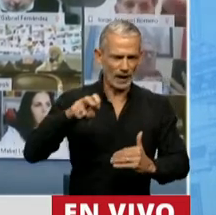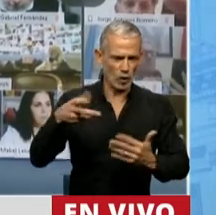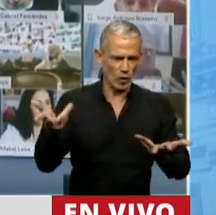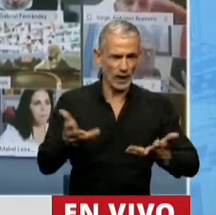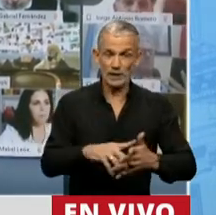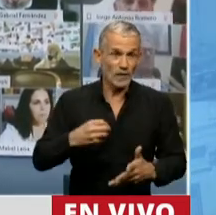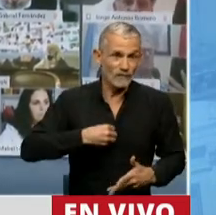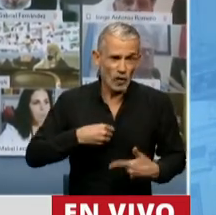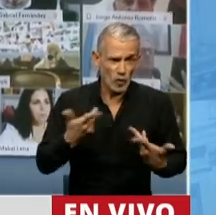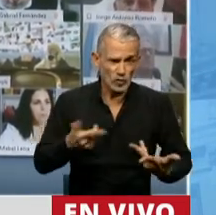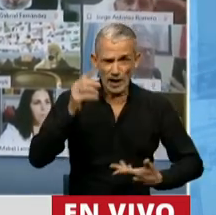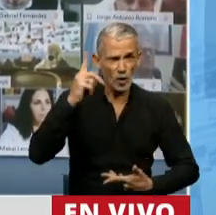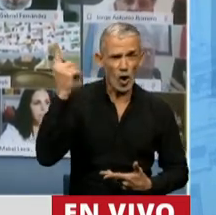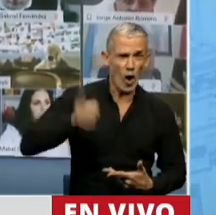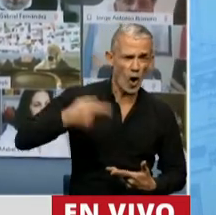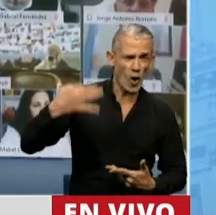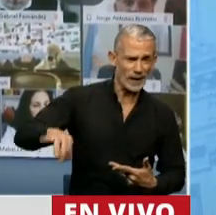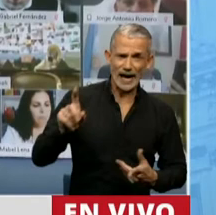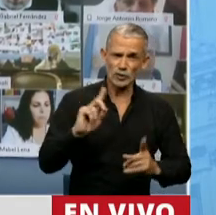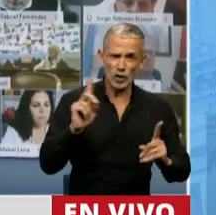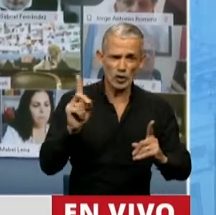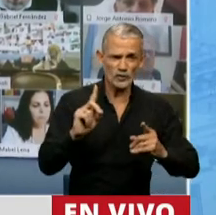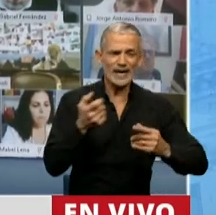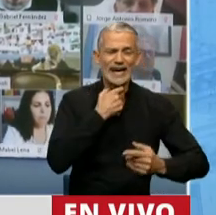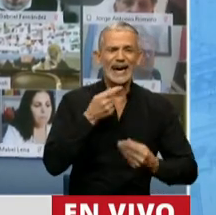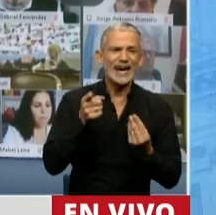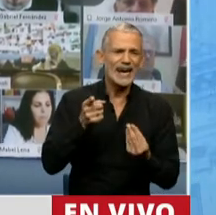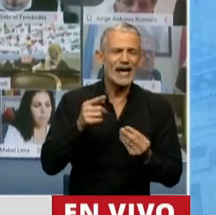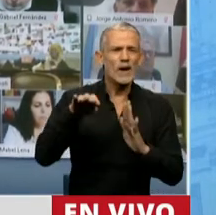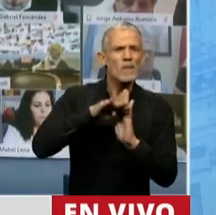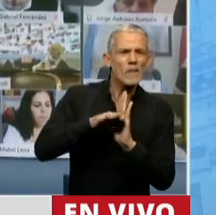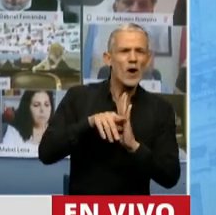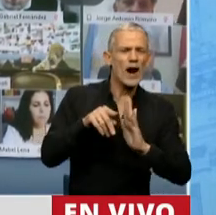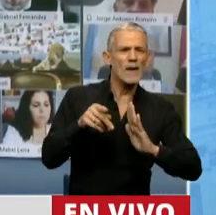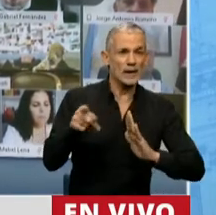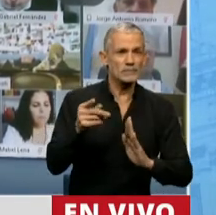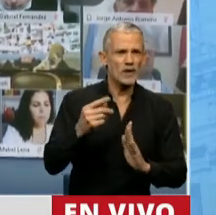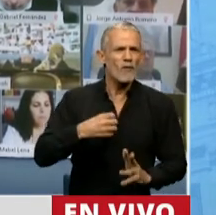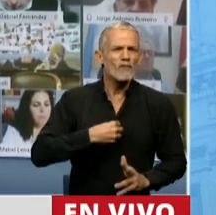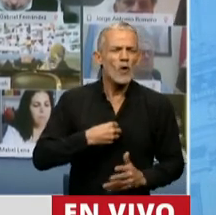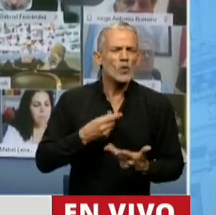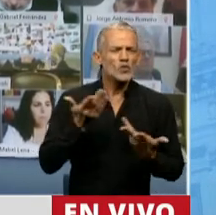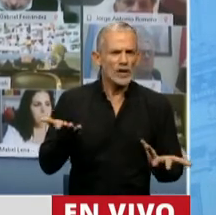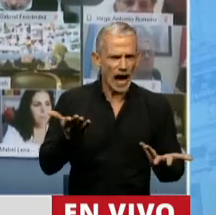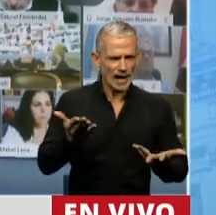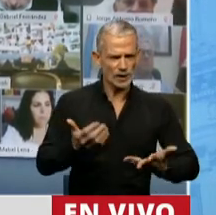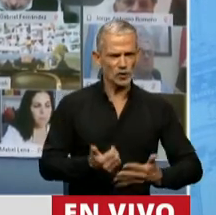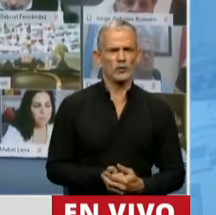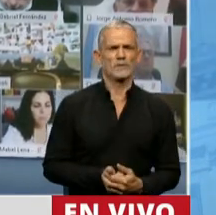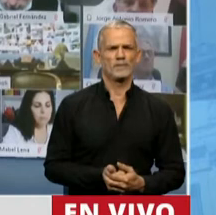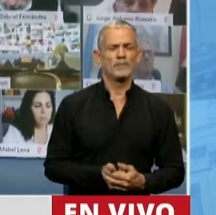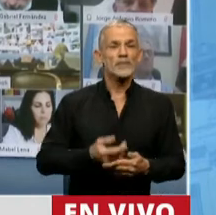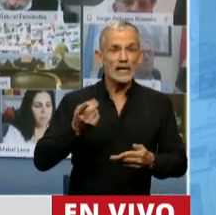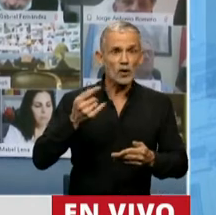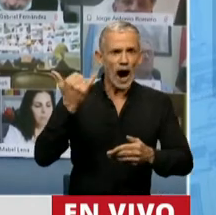fue voluntario, no fue obligatorio. Aquellos que accedieron al programa lo hicieron de una manera absolutamente voluntaria,